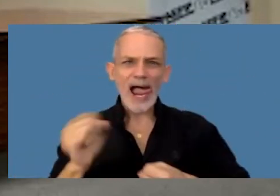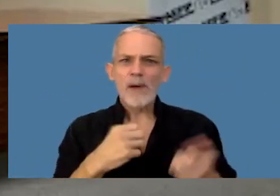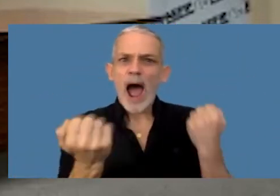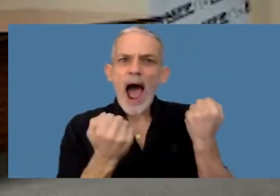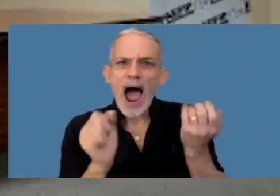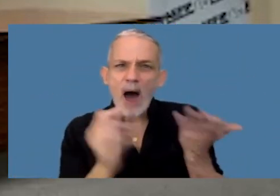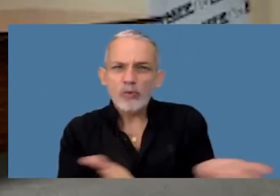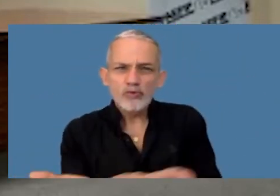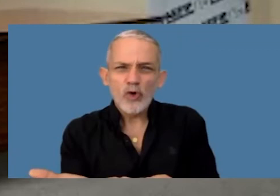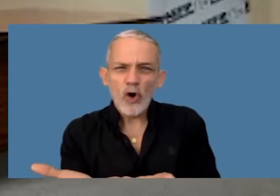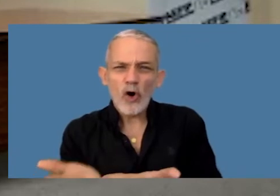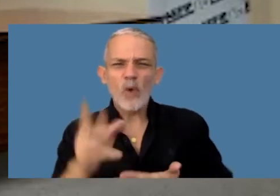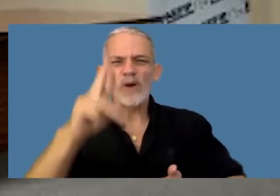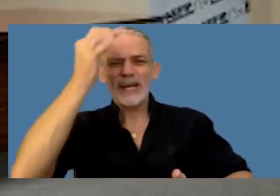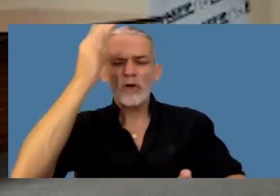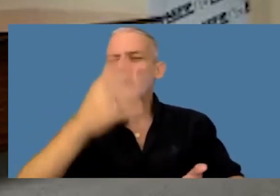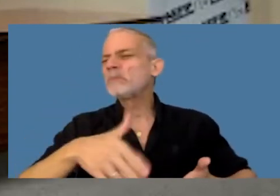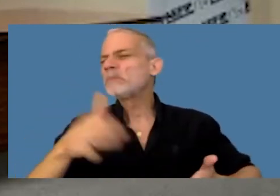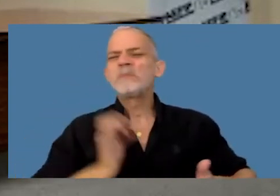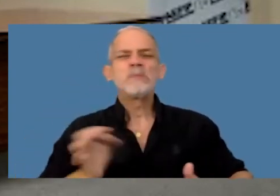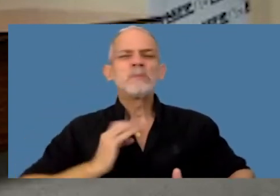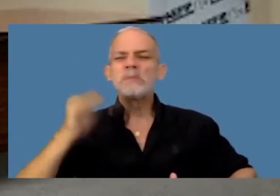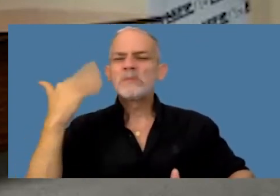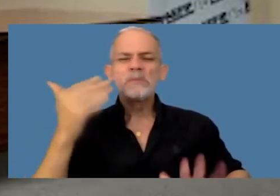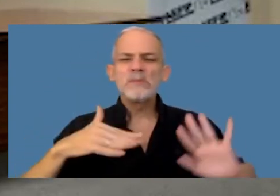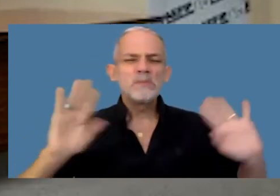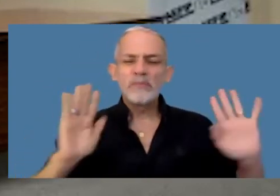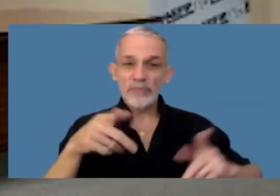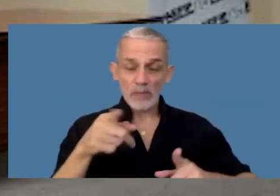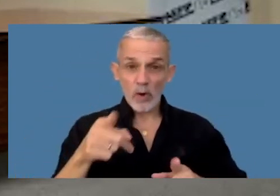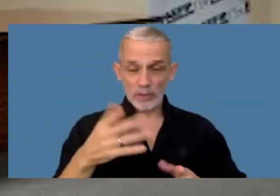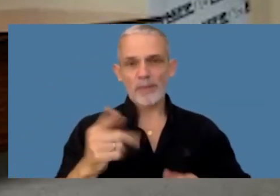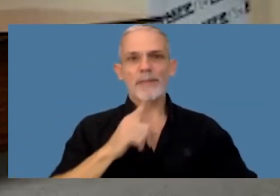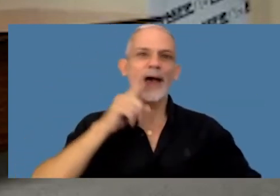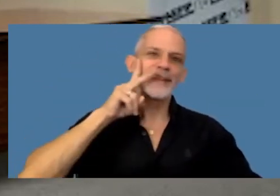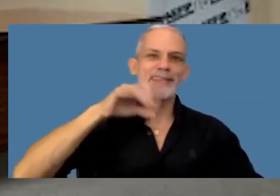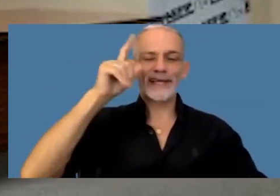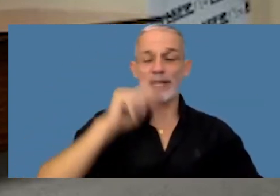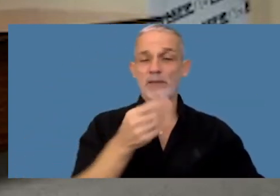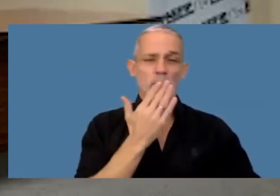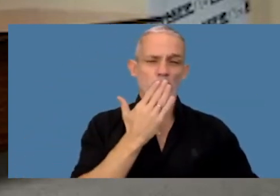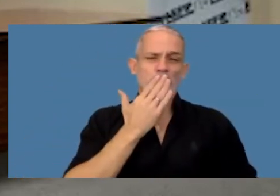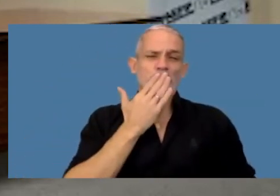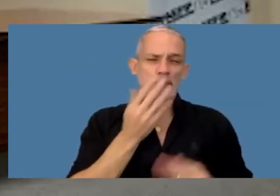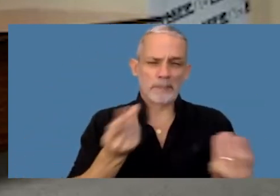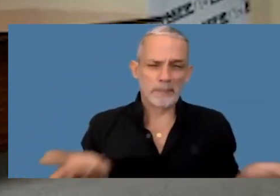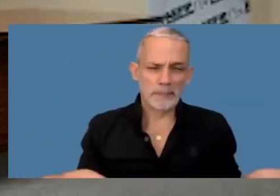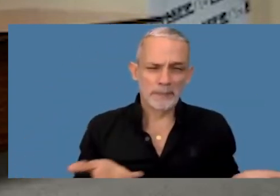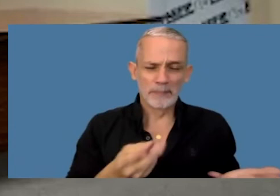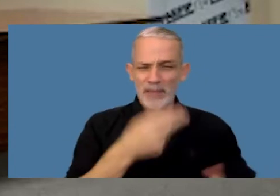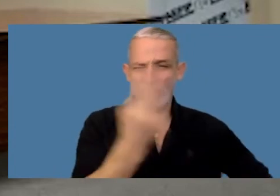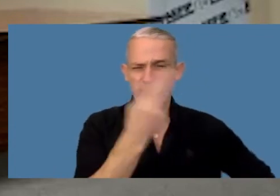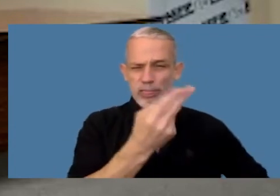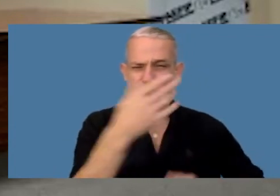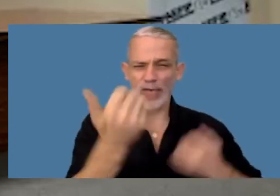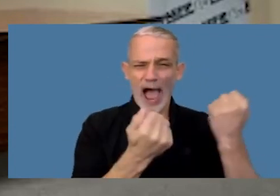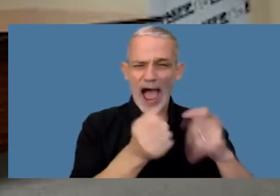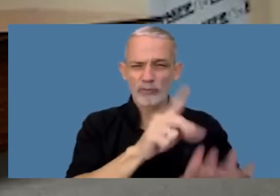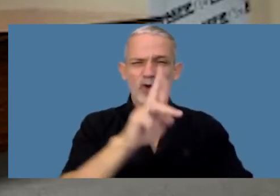auto, no importa el modelo que sea. Obviamente que para Tinelli es una porquería. y